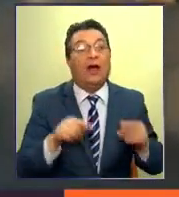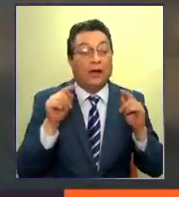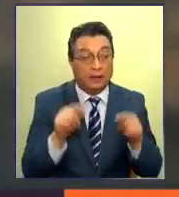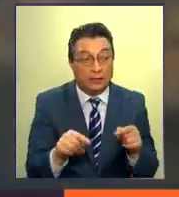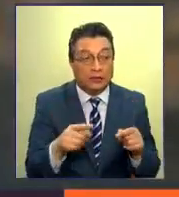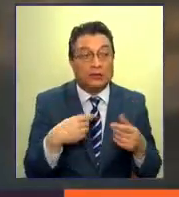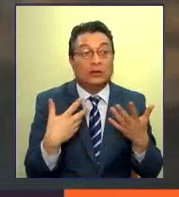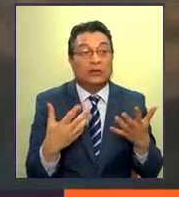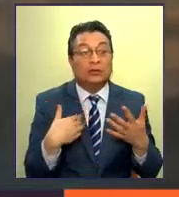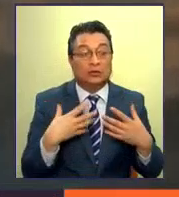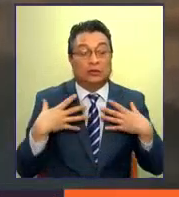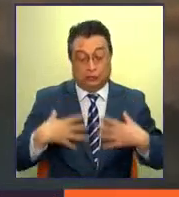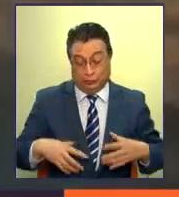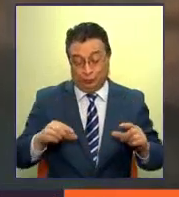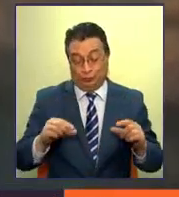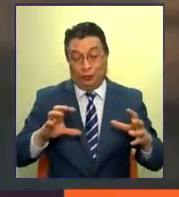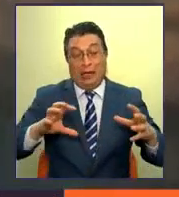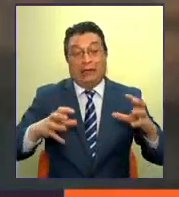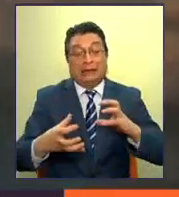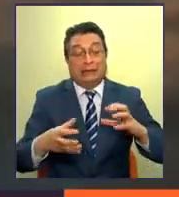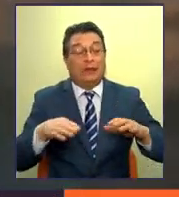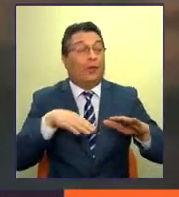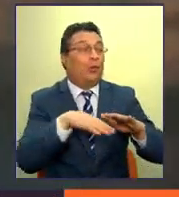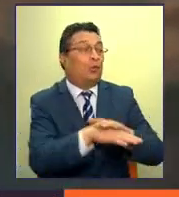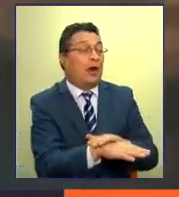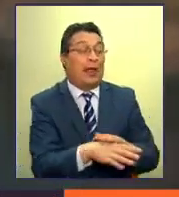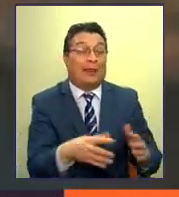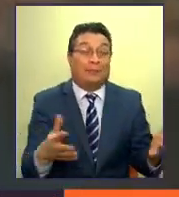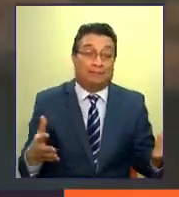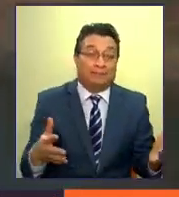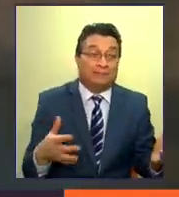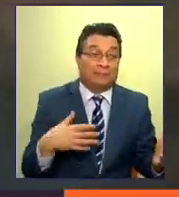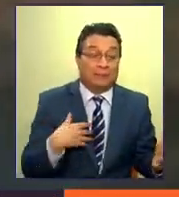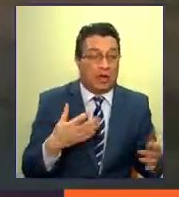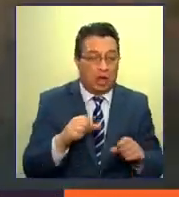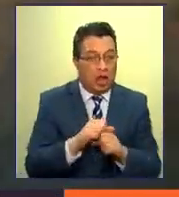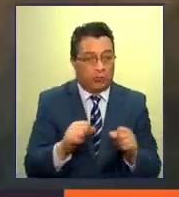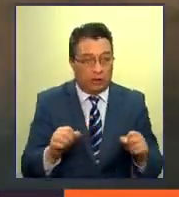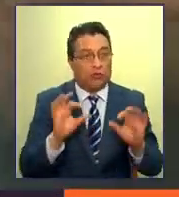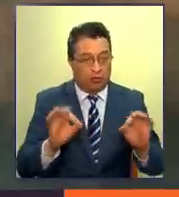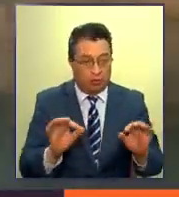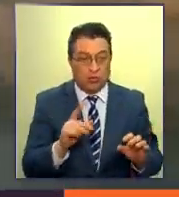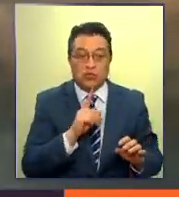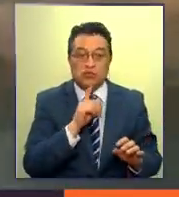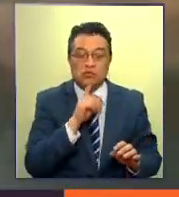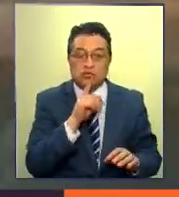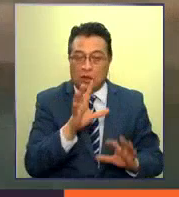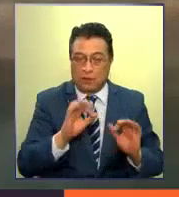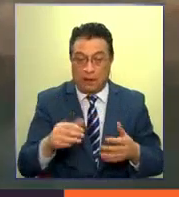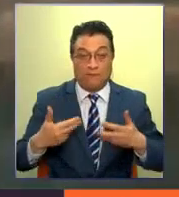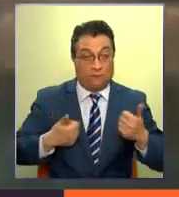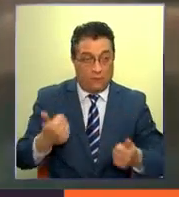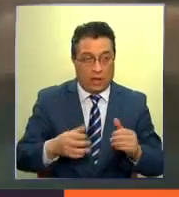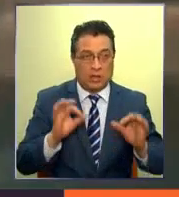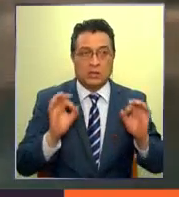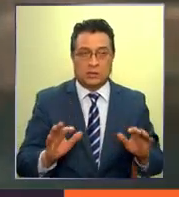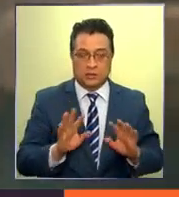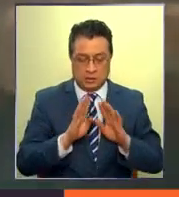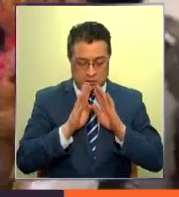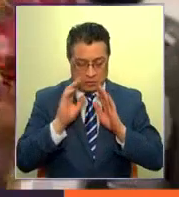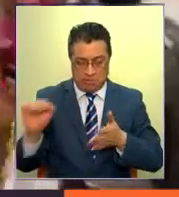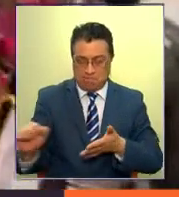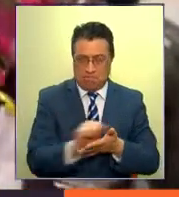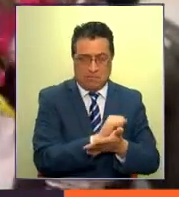poquito arrugado, ¿cierto?, donde están guardados. Cosa que no nos puede ocurrir, ¿eh? Somos muy preocupados de la hora de la danza. Tiene que estar impecable,